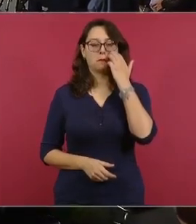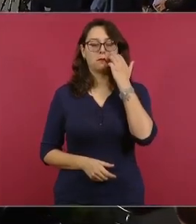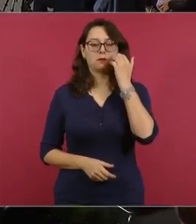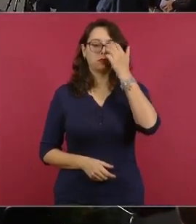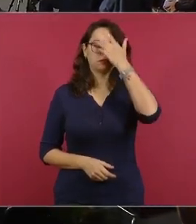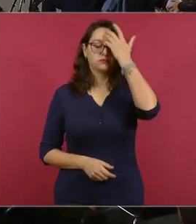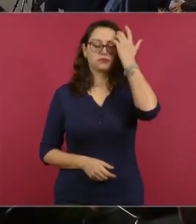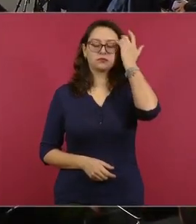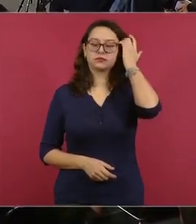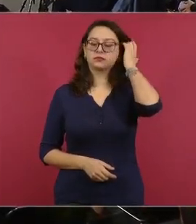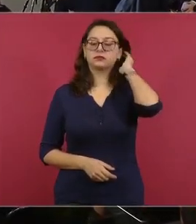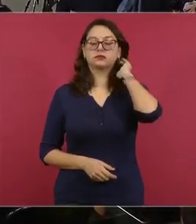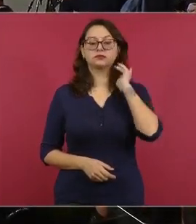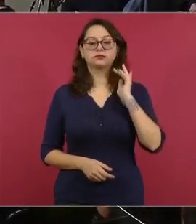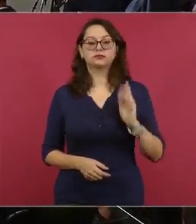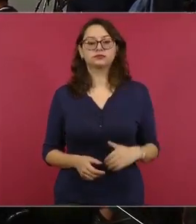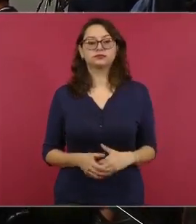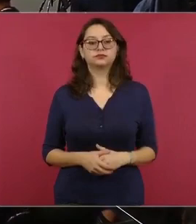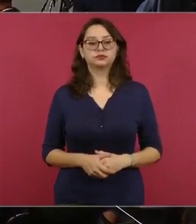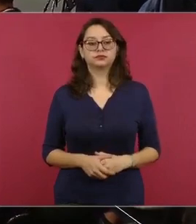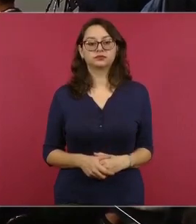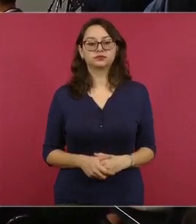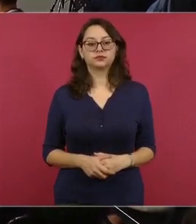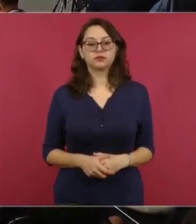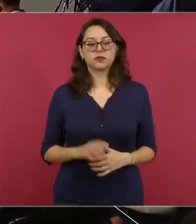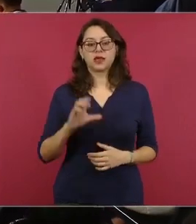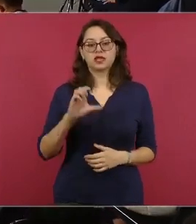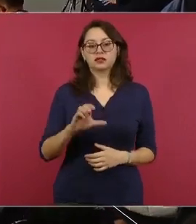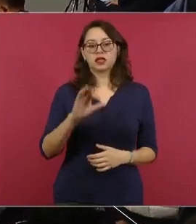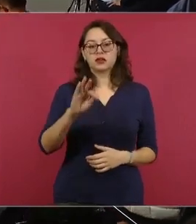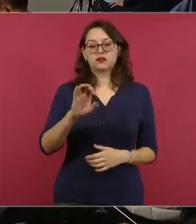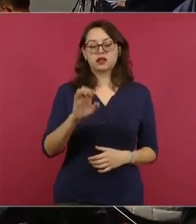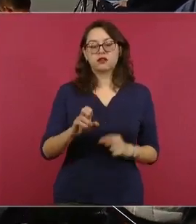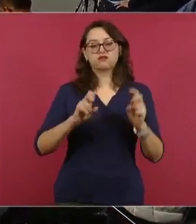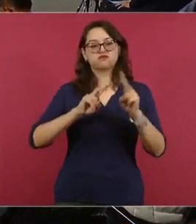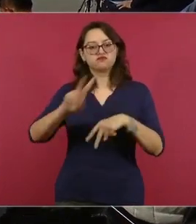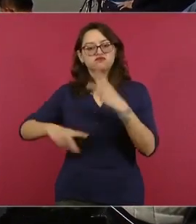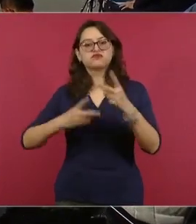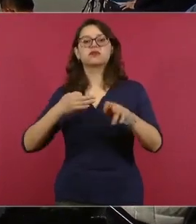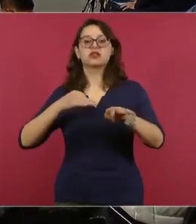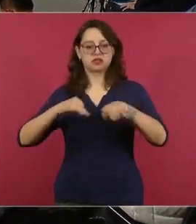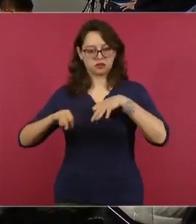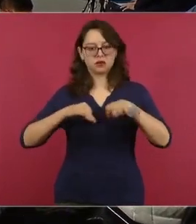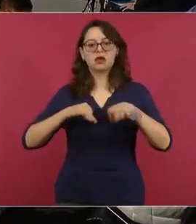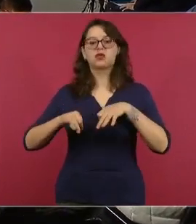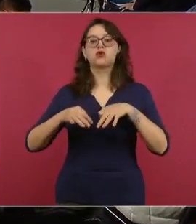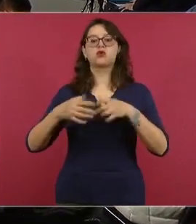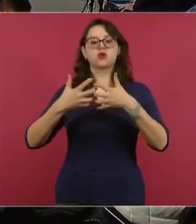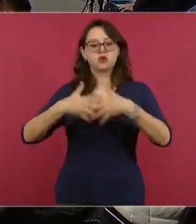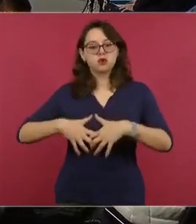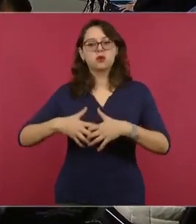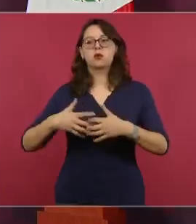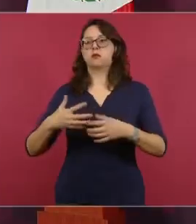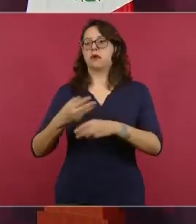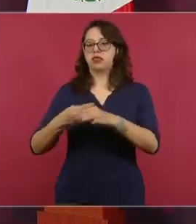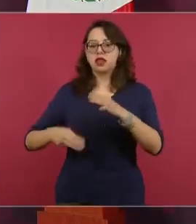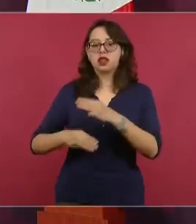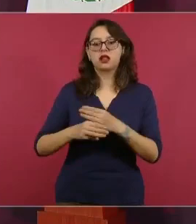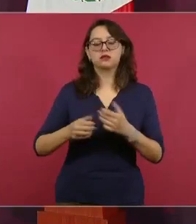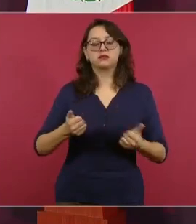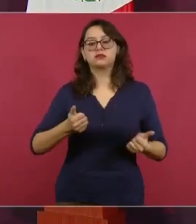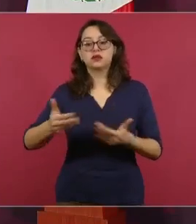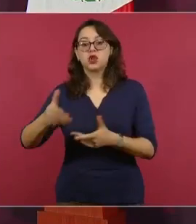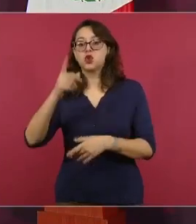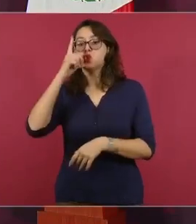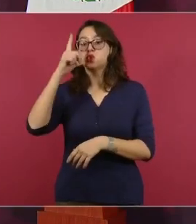161 grúas. Sí, todo esto está allá. No quiero dar un pronóstico de cuándo se